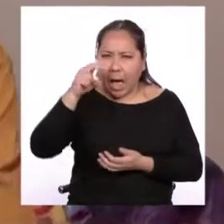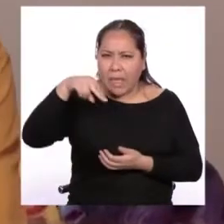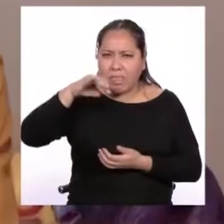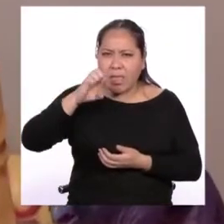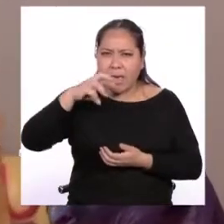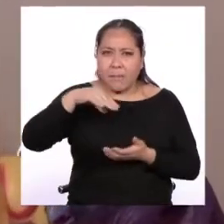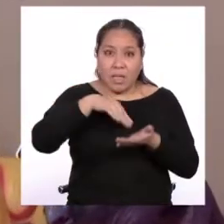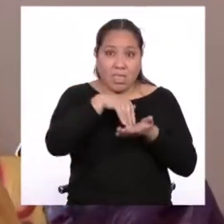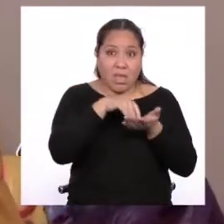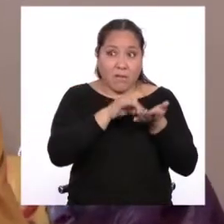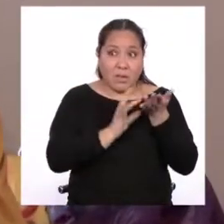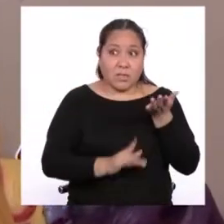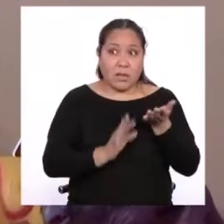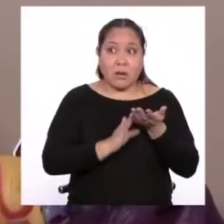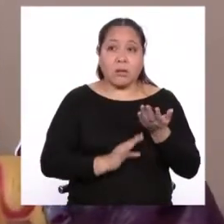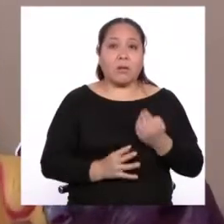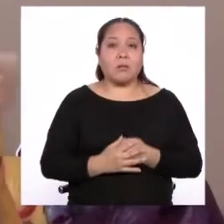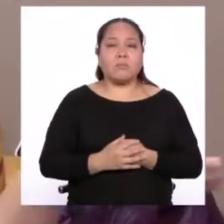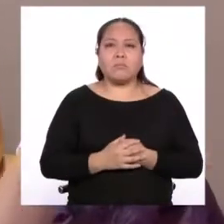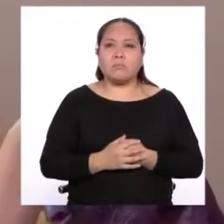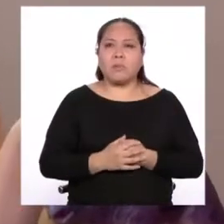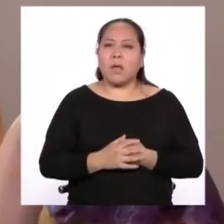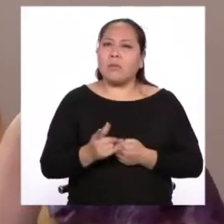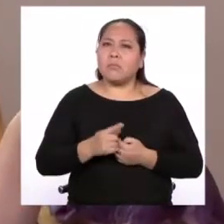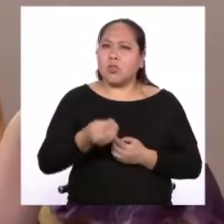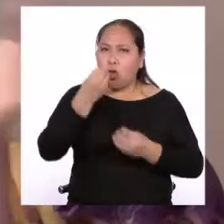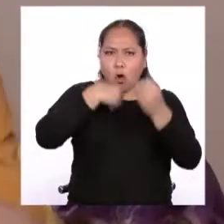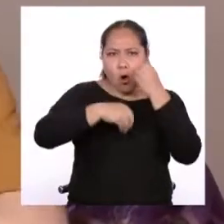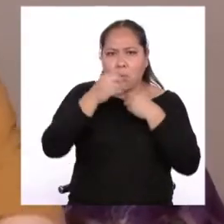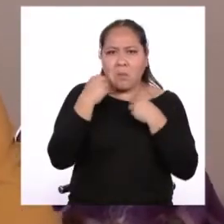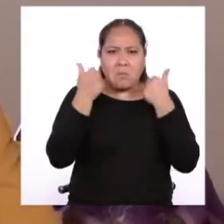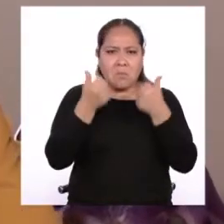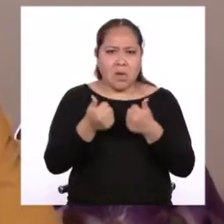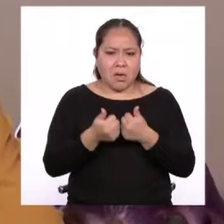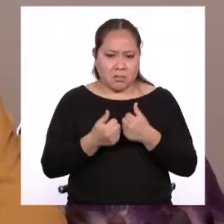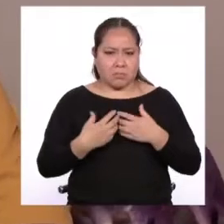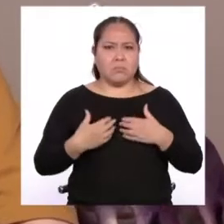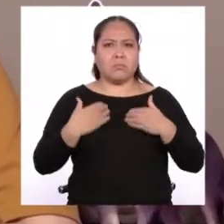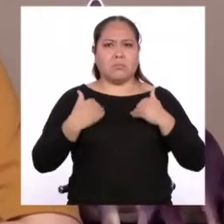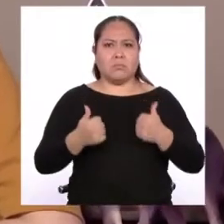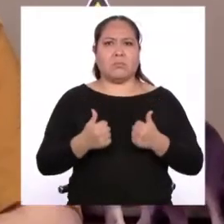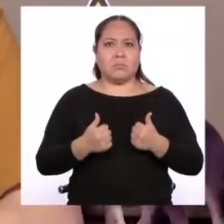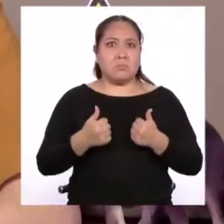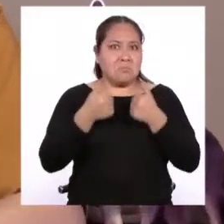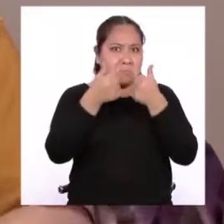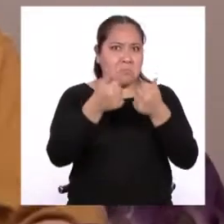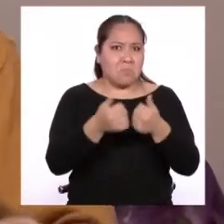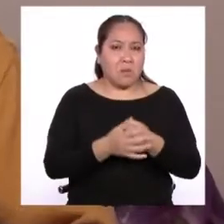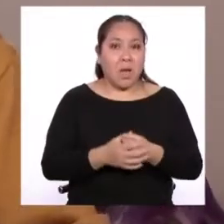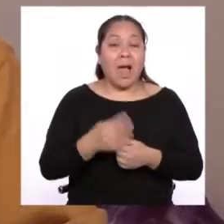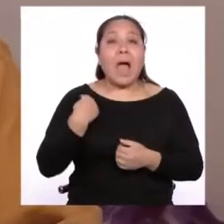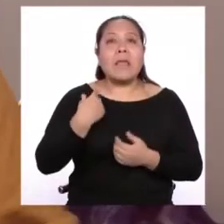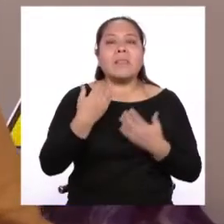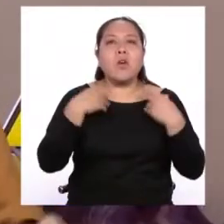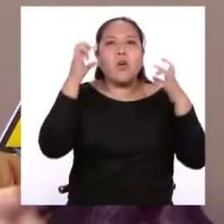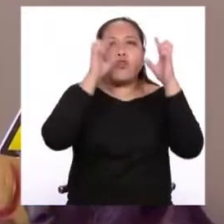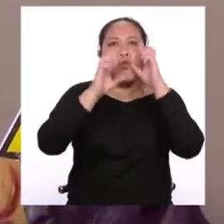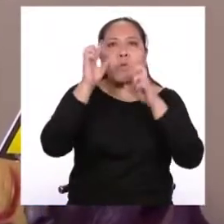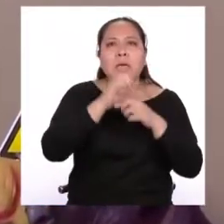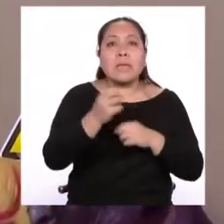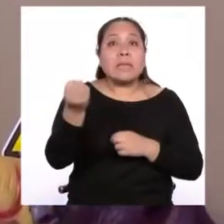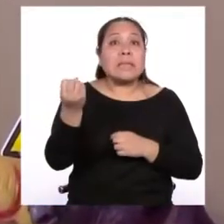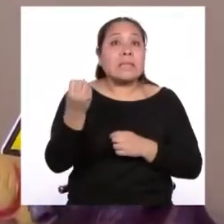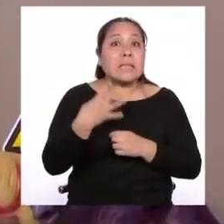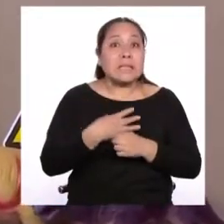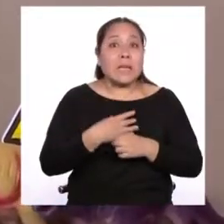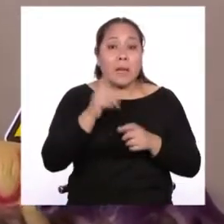si estás bien alimentado, te nutres bien, todo estará bien. Aparte de eso... tenía otra duda, Saturno. Dicen que los que